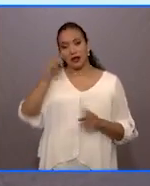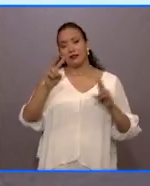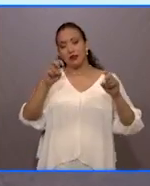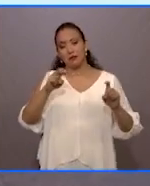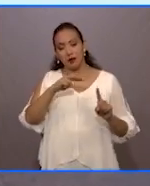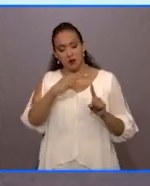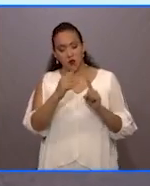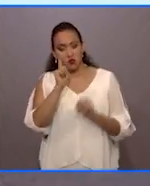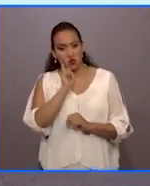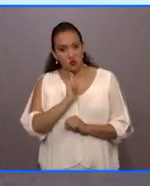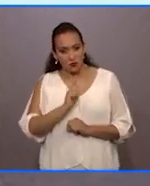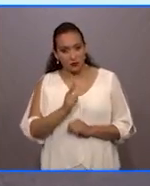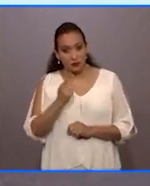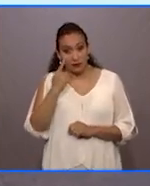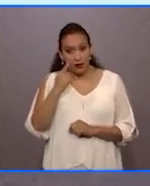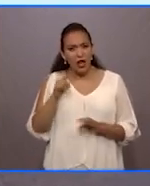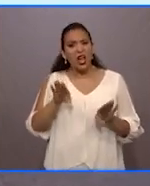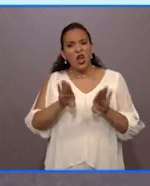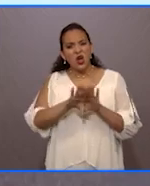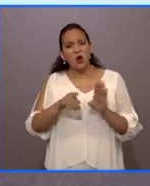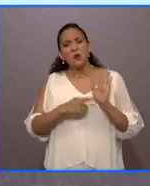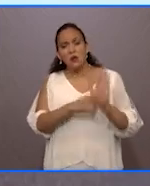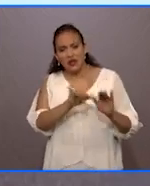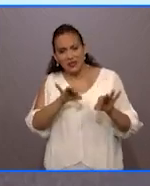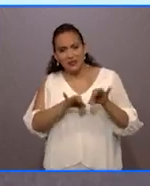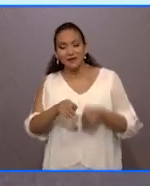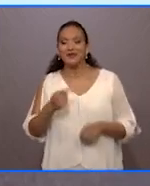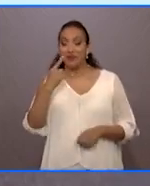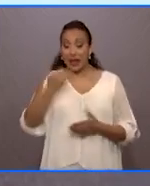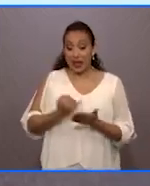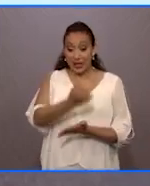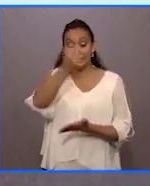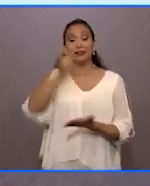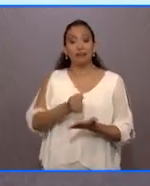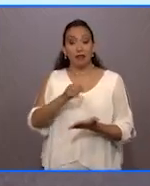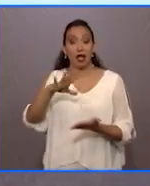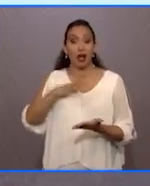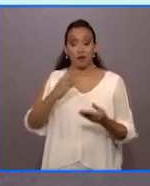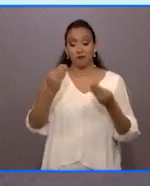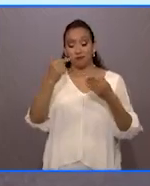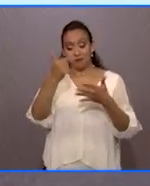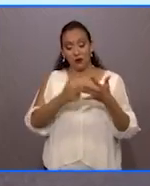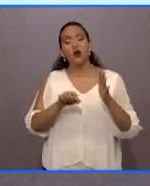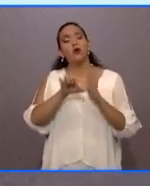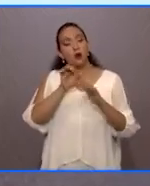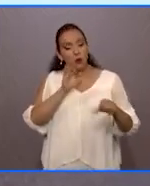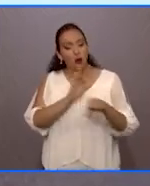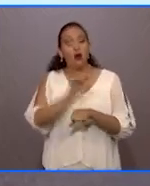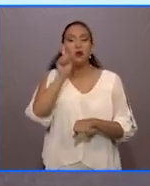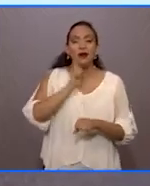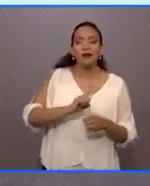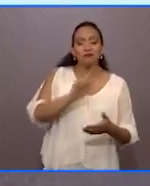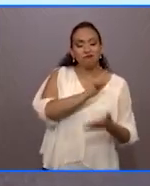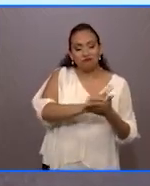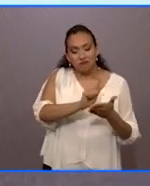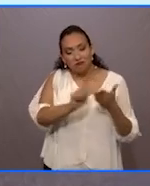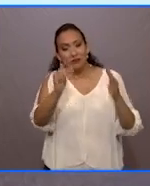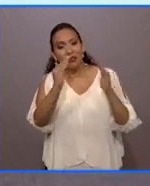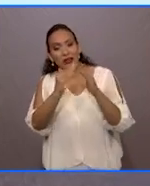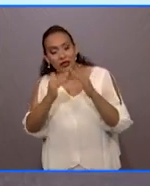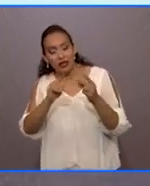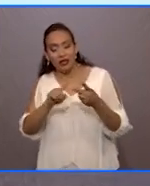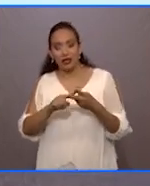las sentencias donde se han decidido, por ejemplo, los derechos de los trabajadores domésticas, los entendimientos